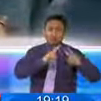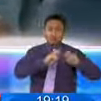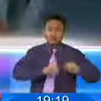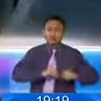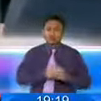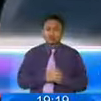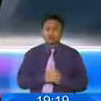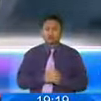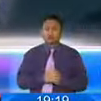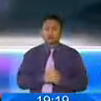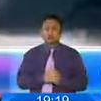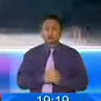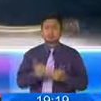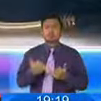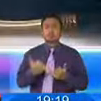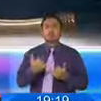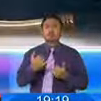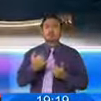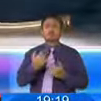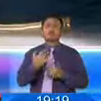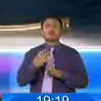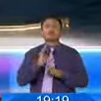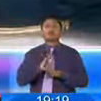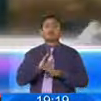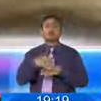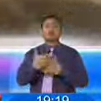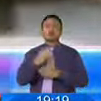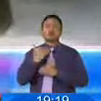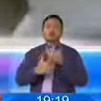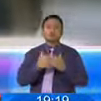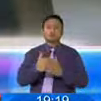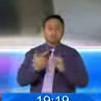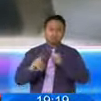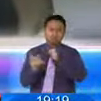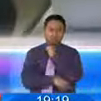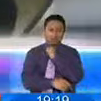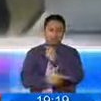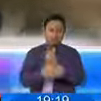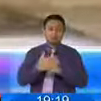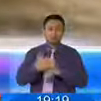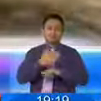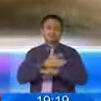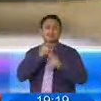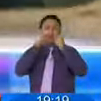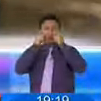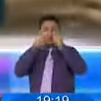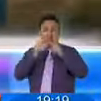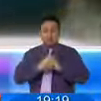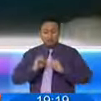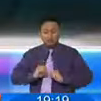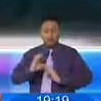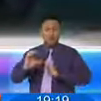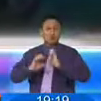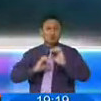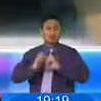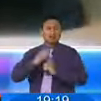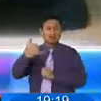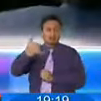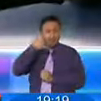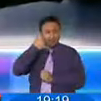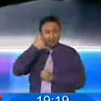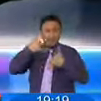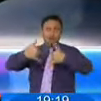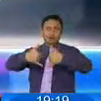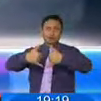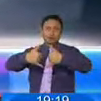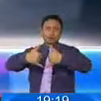investigación. Entre los elementos de convicción para dar pie al proceso penal, se conoce que la Fiscalía habría presentado conversaciones telefónicas vinculantes, en